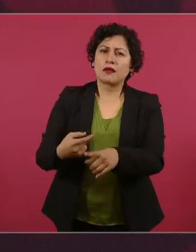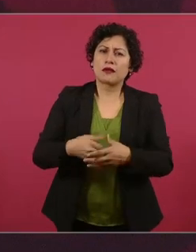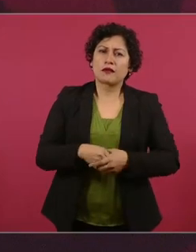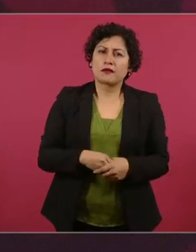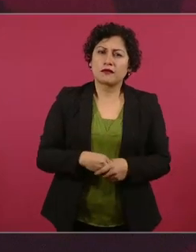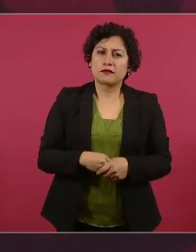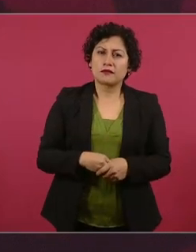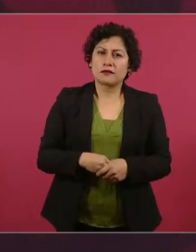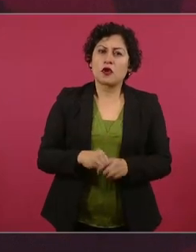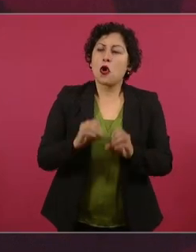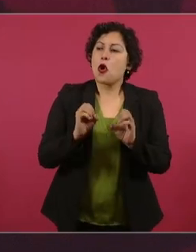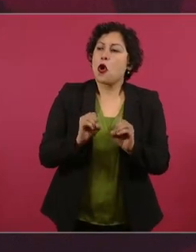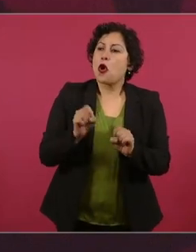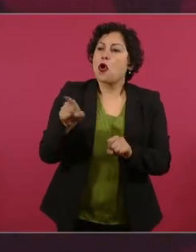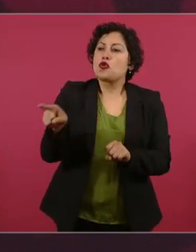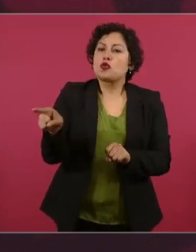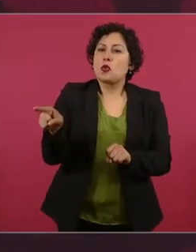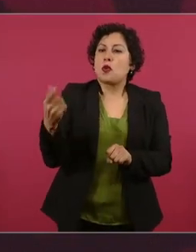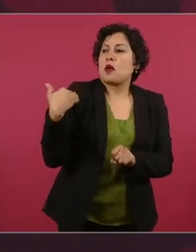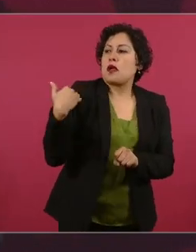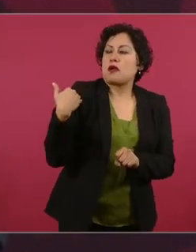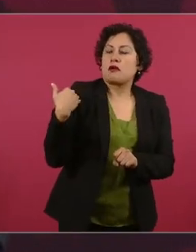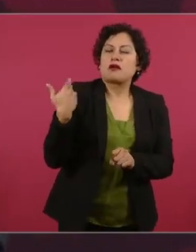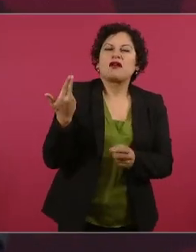o cómo lo llamaron, porque